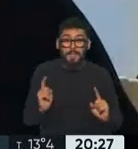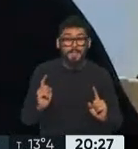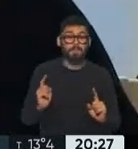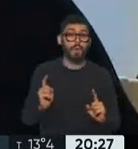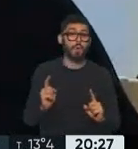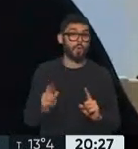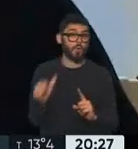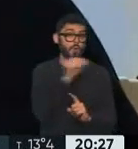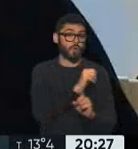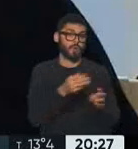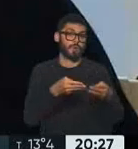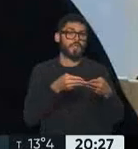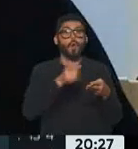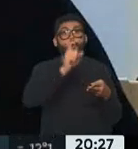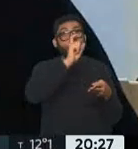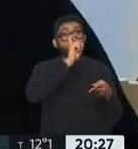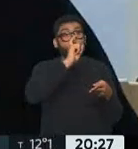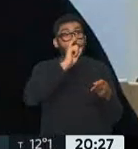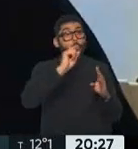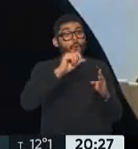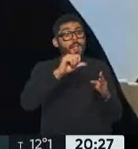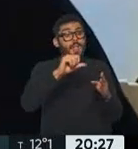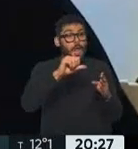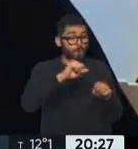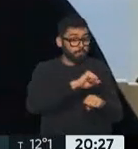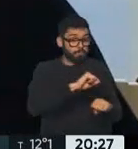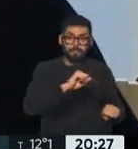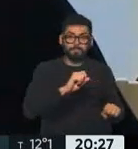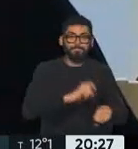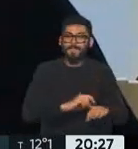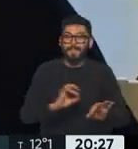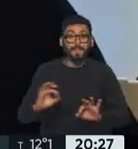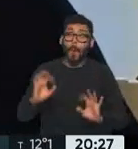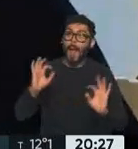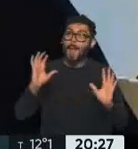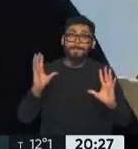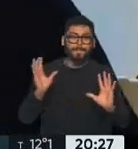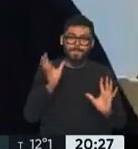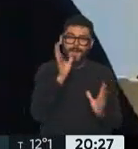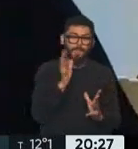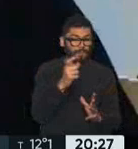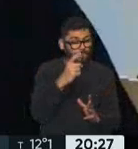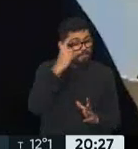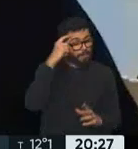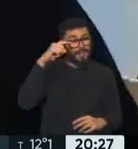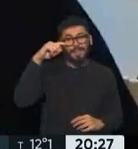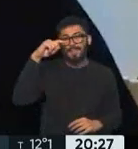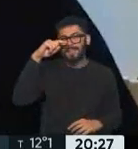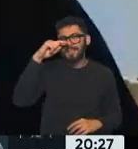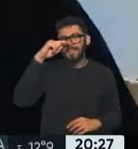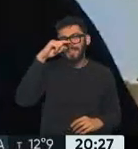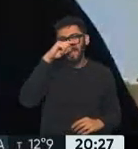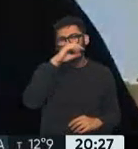que hundieron al Belgrano, ¿no? Y yo pienso en el... ¿Ustedes se imaginan que fue el rescate de esas 700 y pico